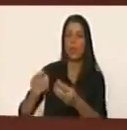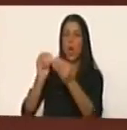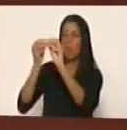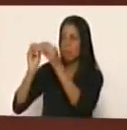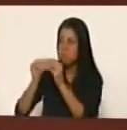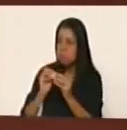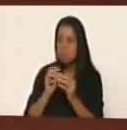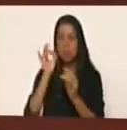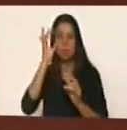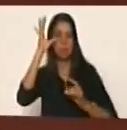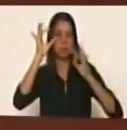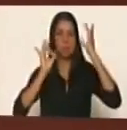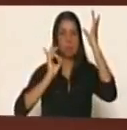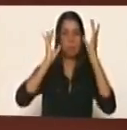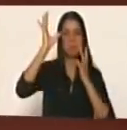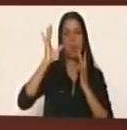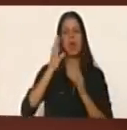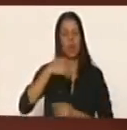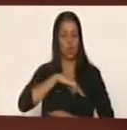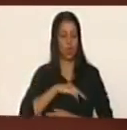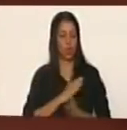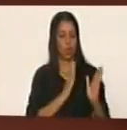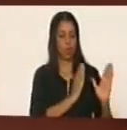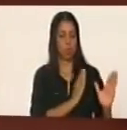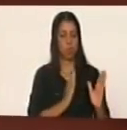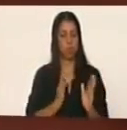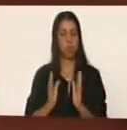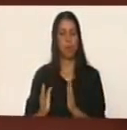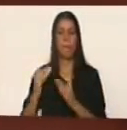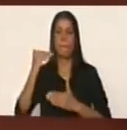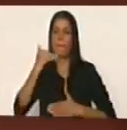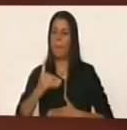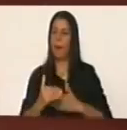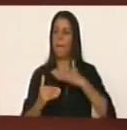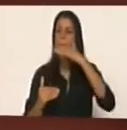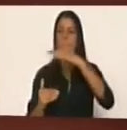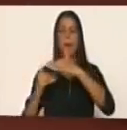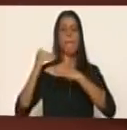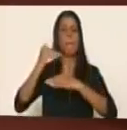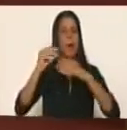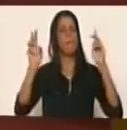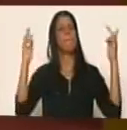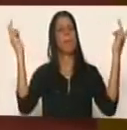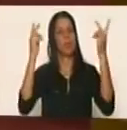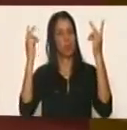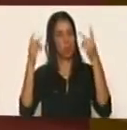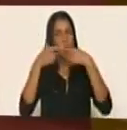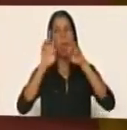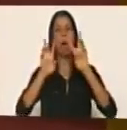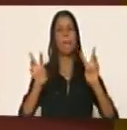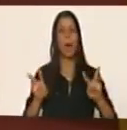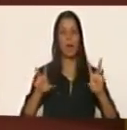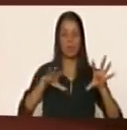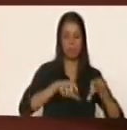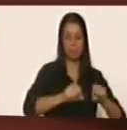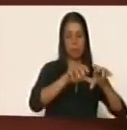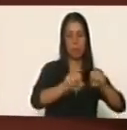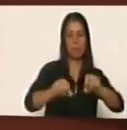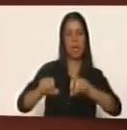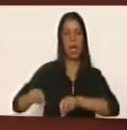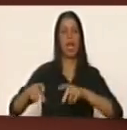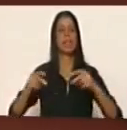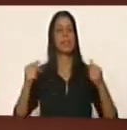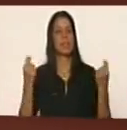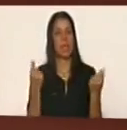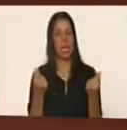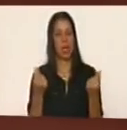las condiciones y vamos muy bien, y vamos triunfantes. Ya aseguramos la paz y aseguramos el territorio. Ahora vamos hasta